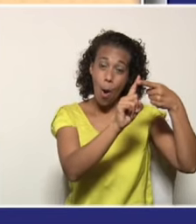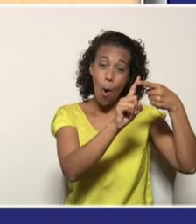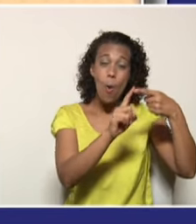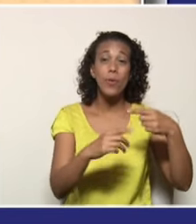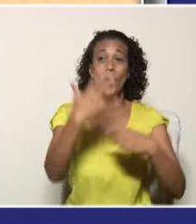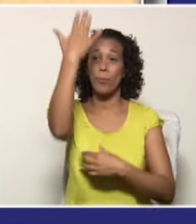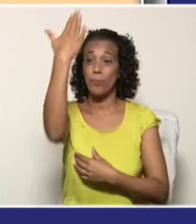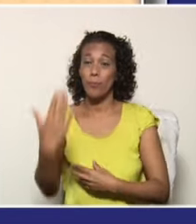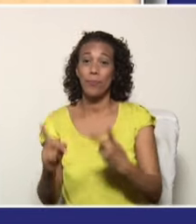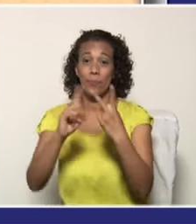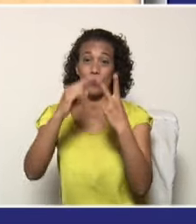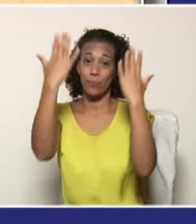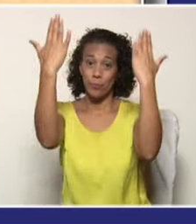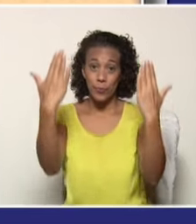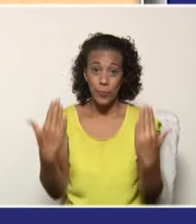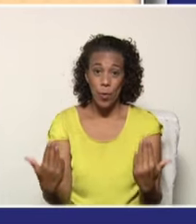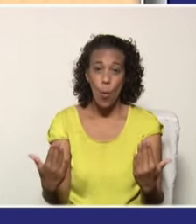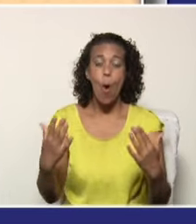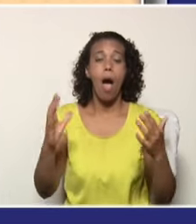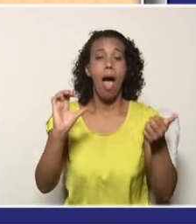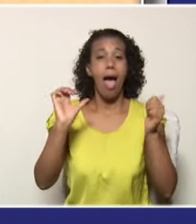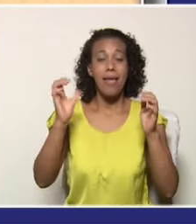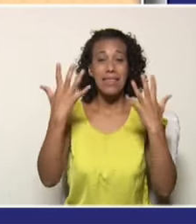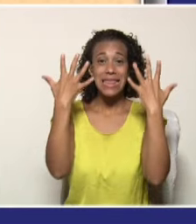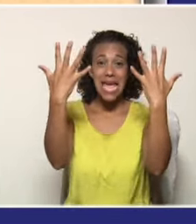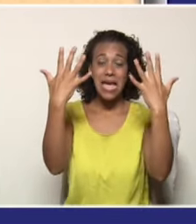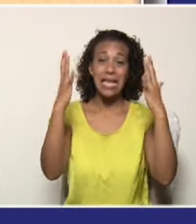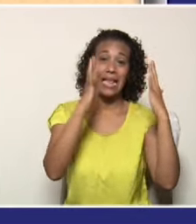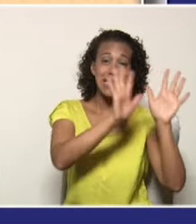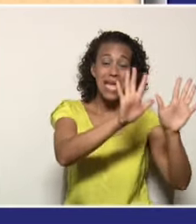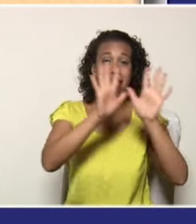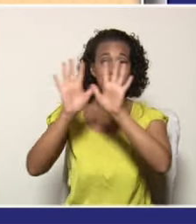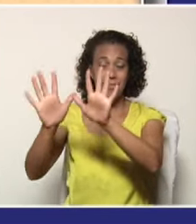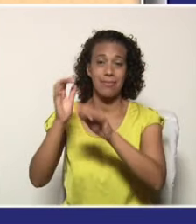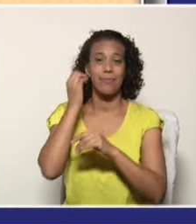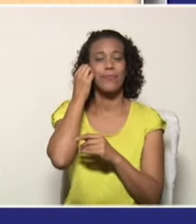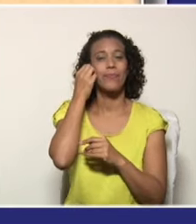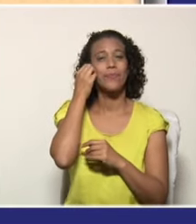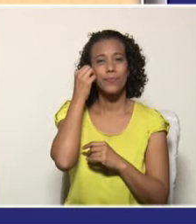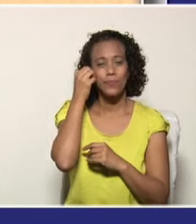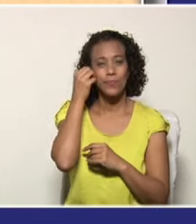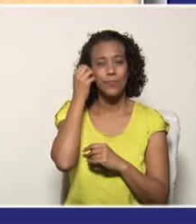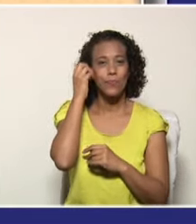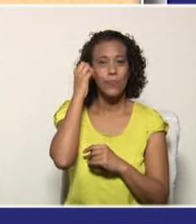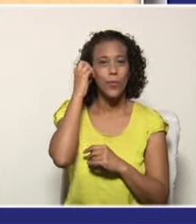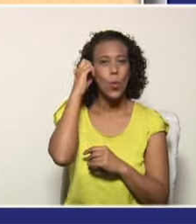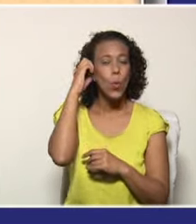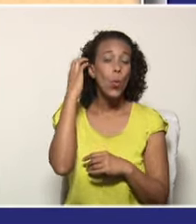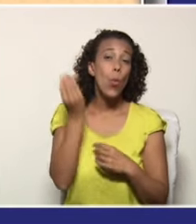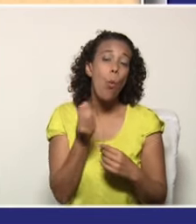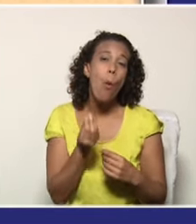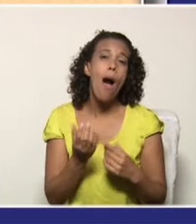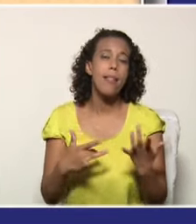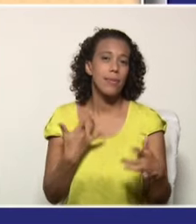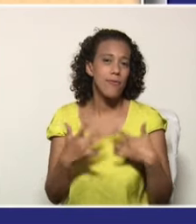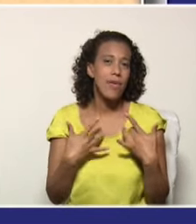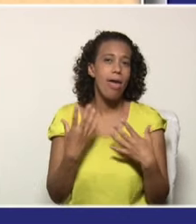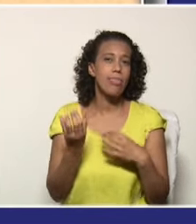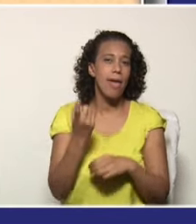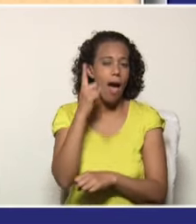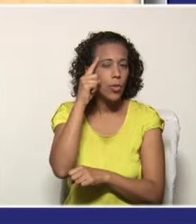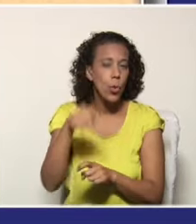cuáles son esas 10 actividades o deportes aeróbicas y en la otra columna coloco cuáles son esas 10